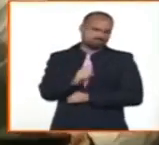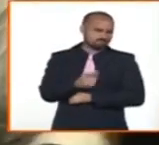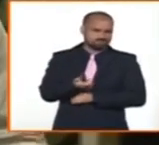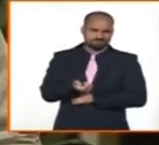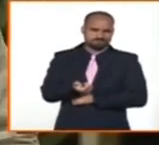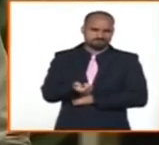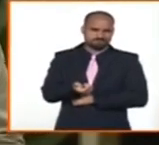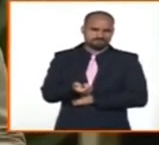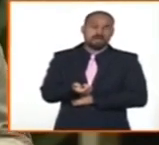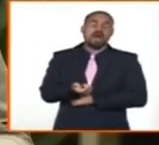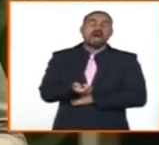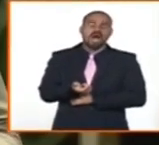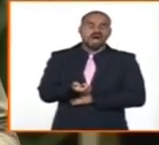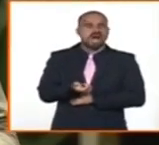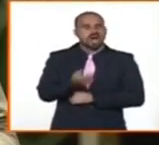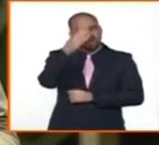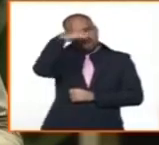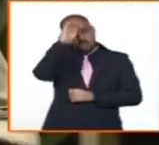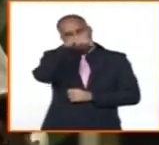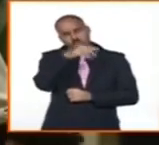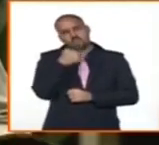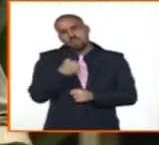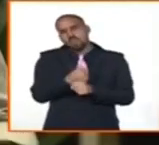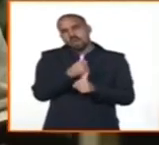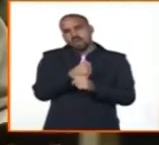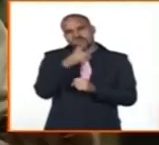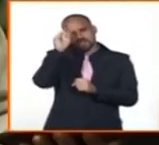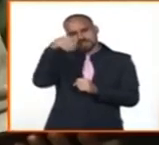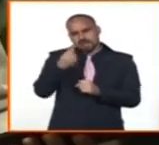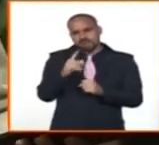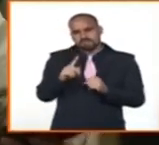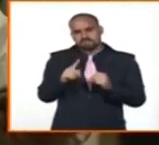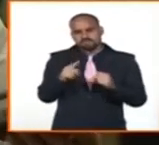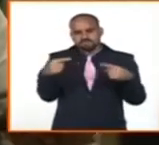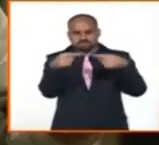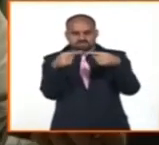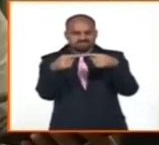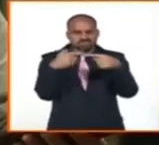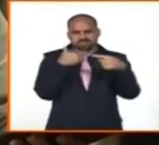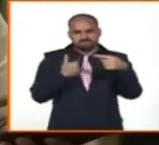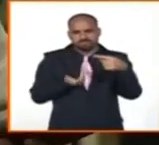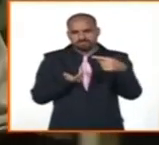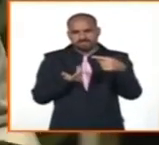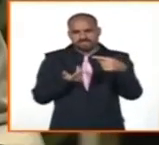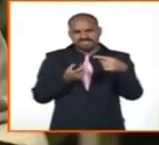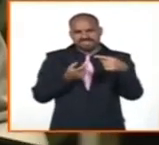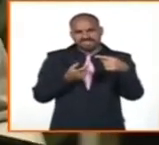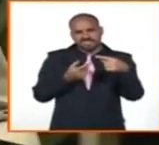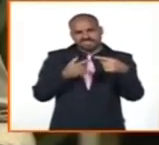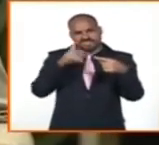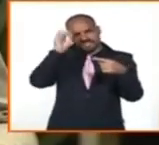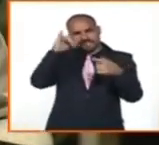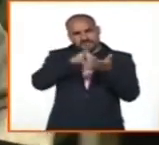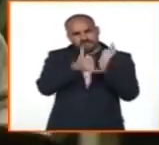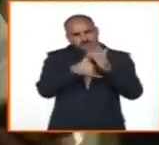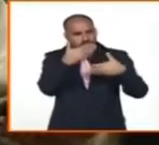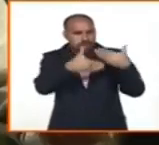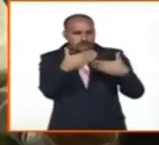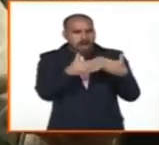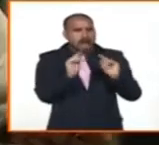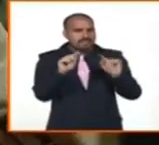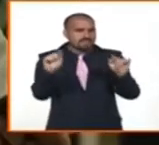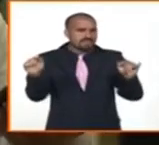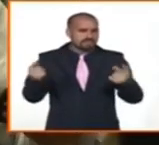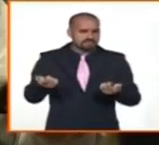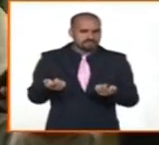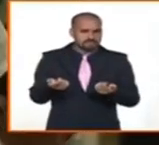Cuba también ocupa un espacio. Eso es central, pero hay una crisis de modelos, de proyectos. Y un avance,